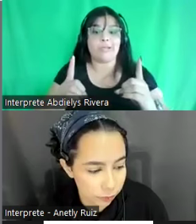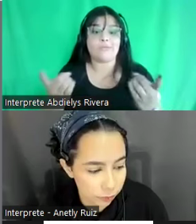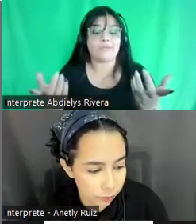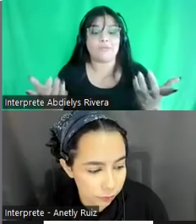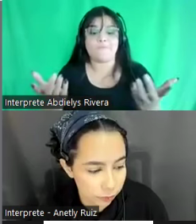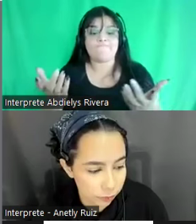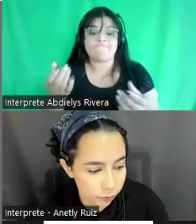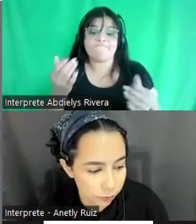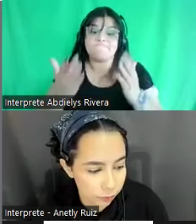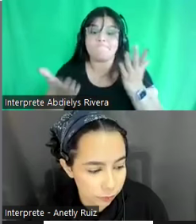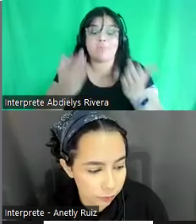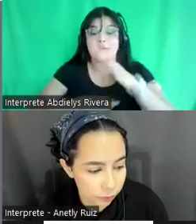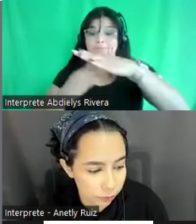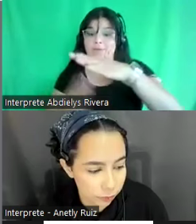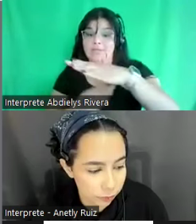computadora.